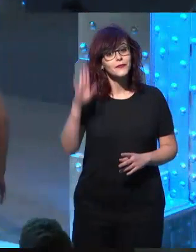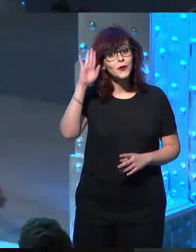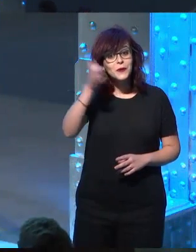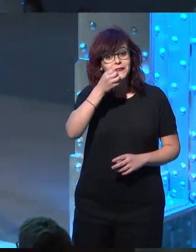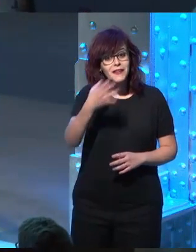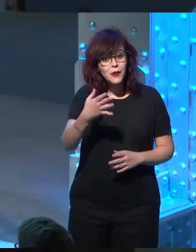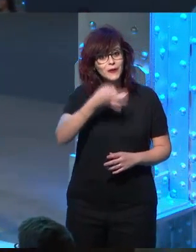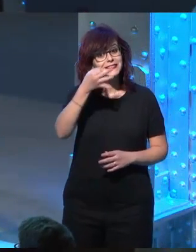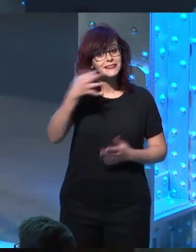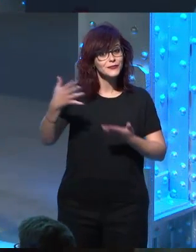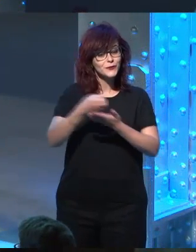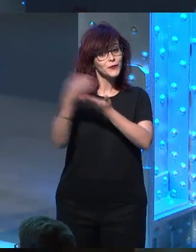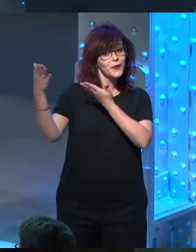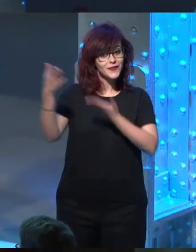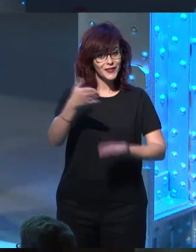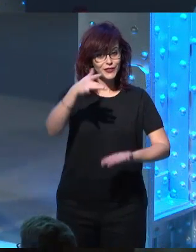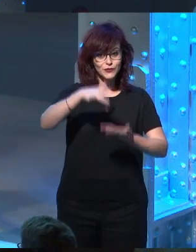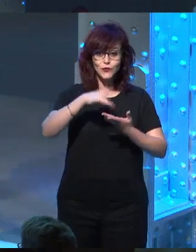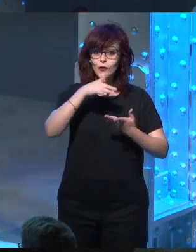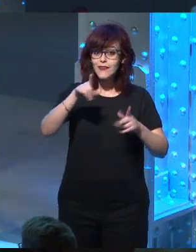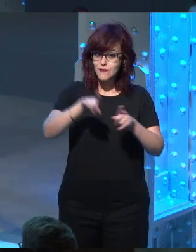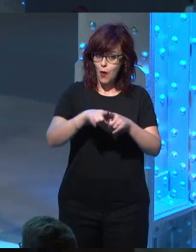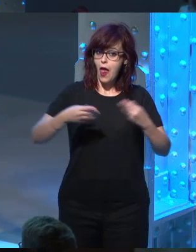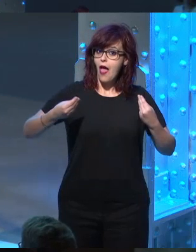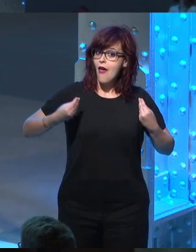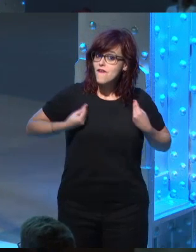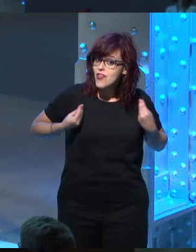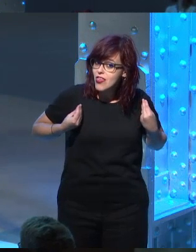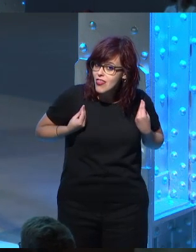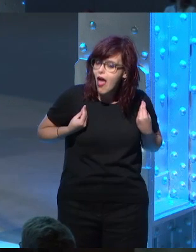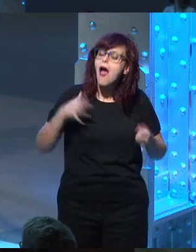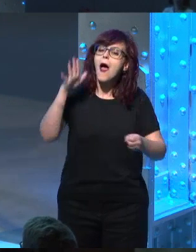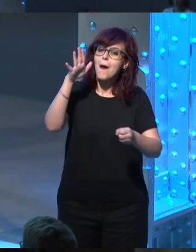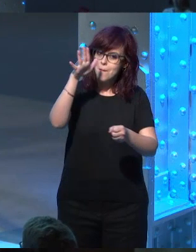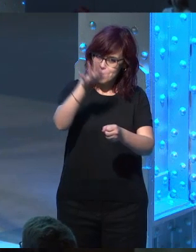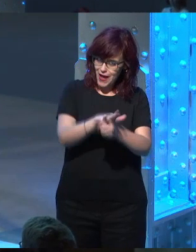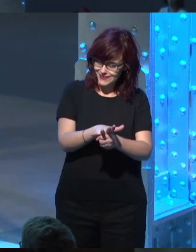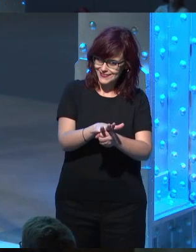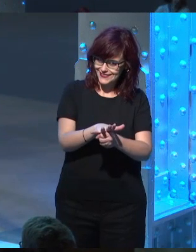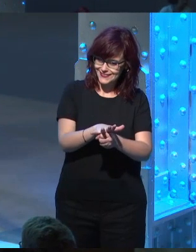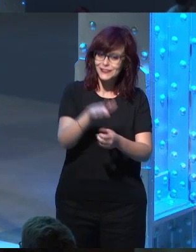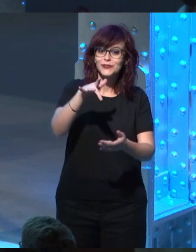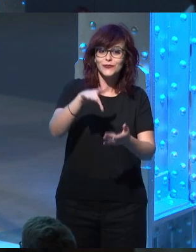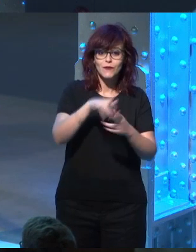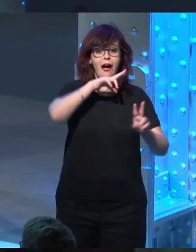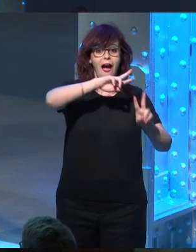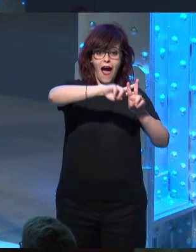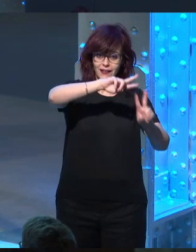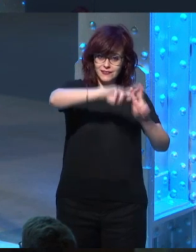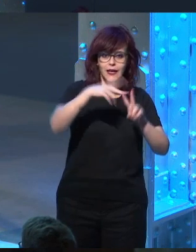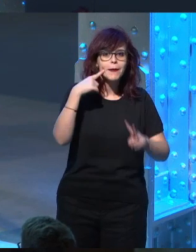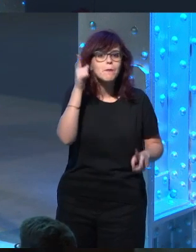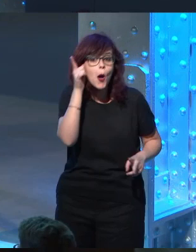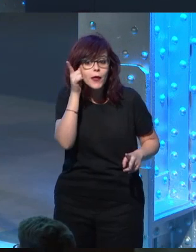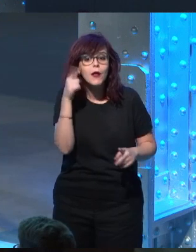Hola, ¿qué tal? Buenas tardes, bienvenidos a este Vida en Martes. Os recordamos que hay un hashtag Vida Martes. Teléfono móvil, ¿dónde